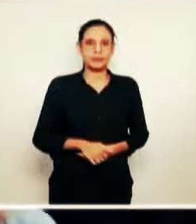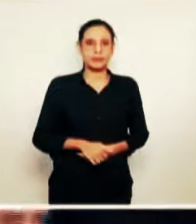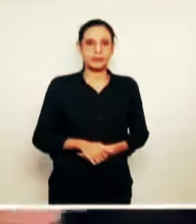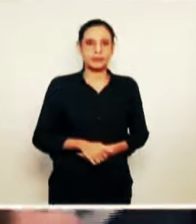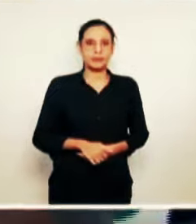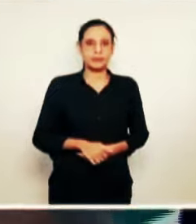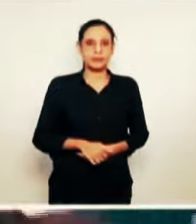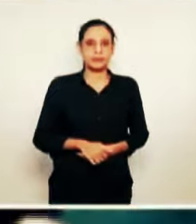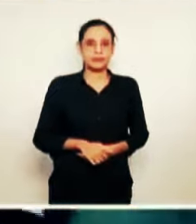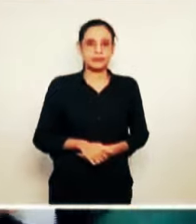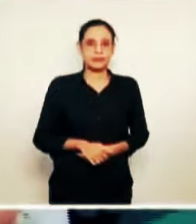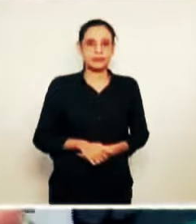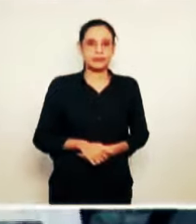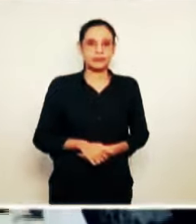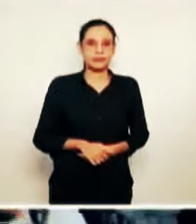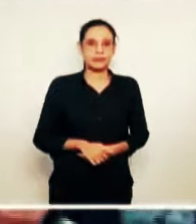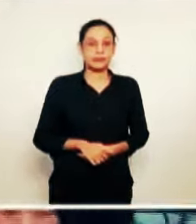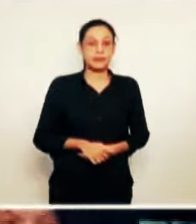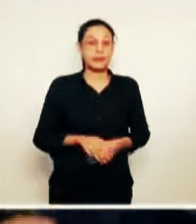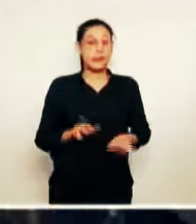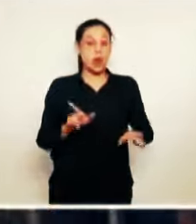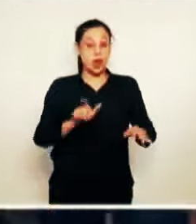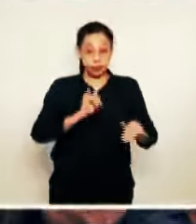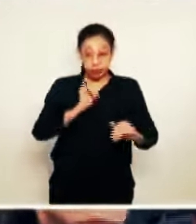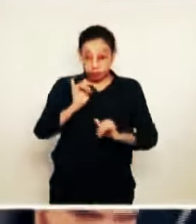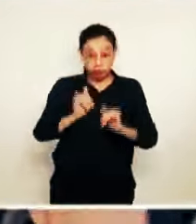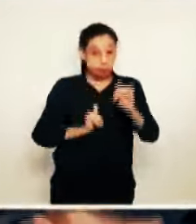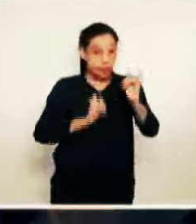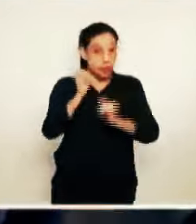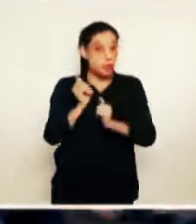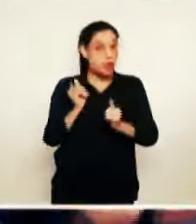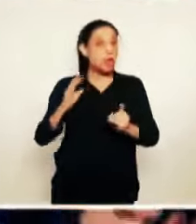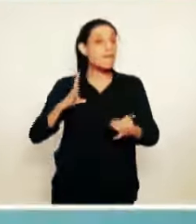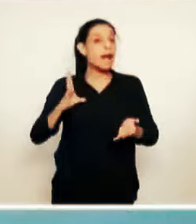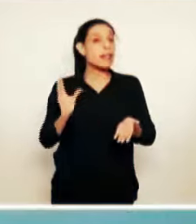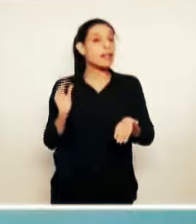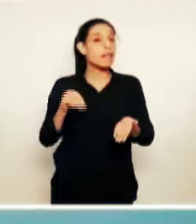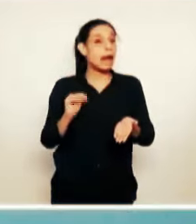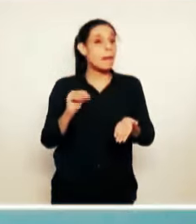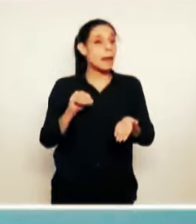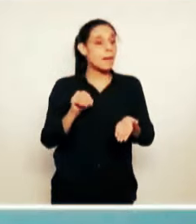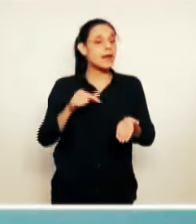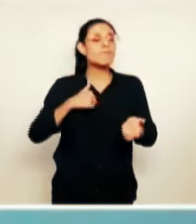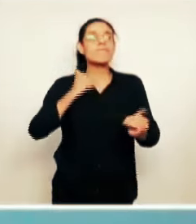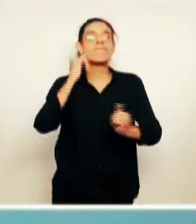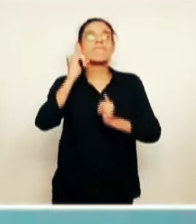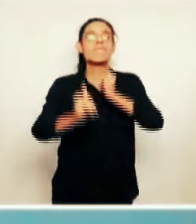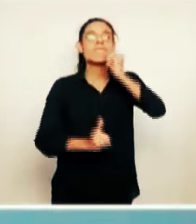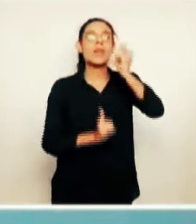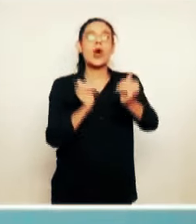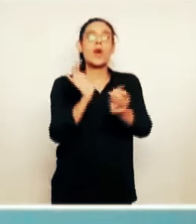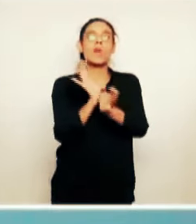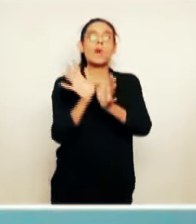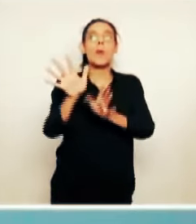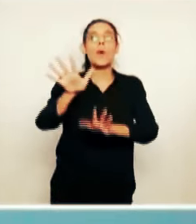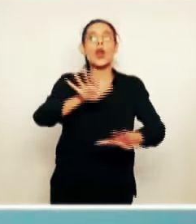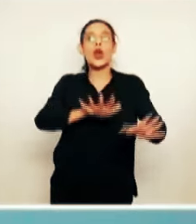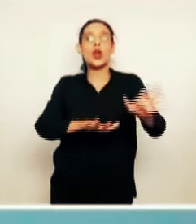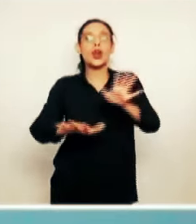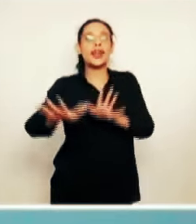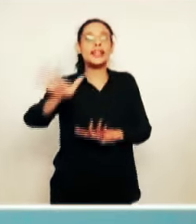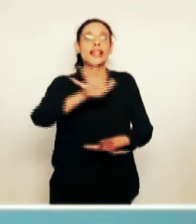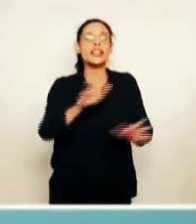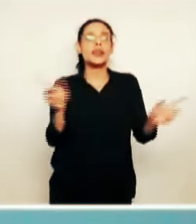pero ahí no termina la cosa, porque eso es lo estructural, el problema estructural de hoy en la energía producto